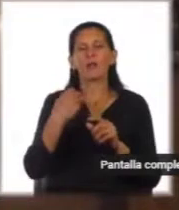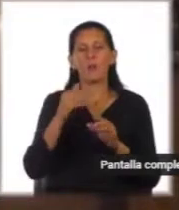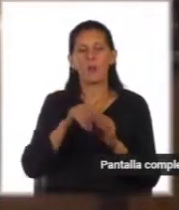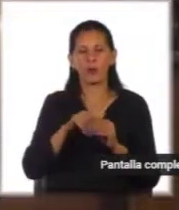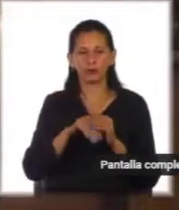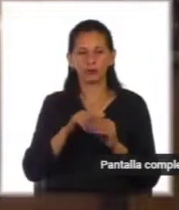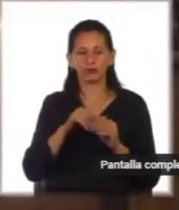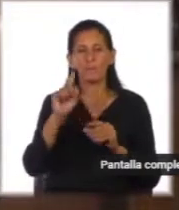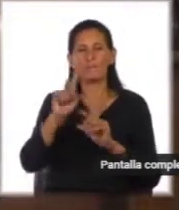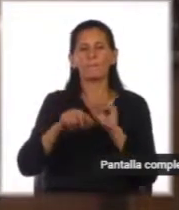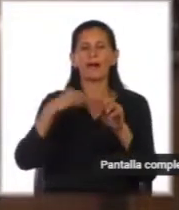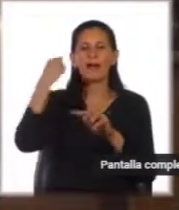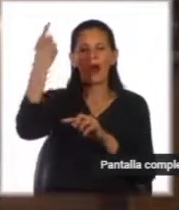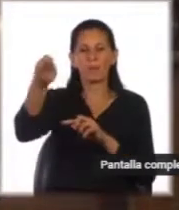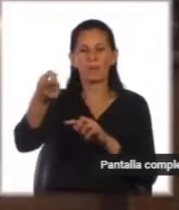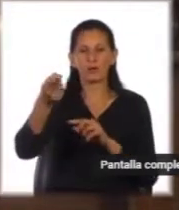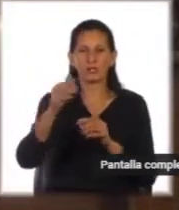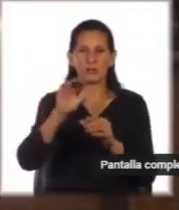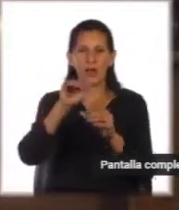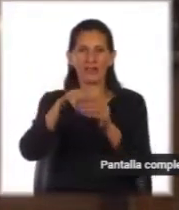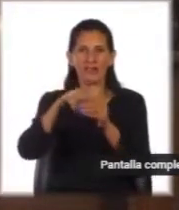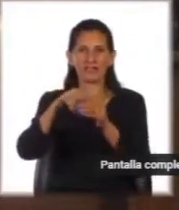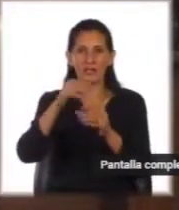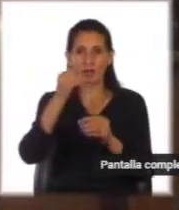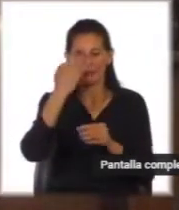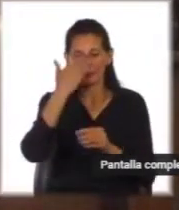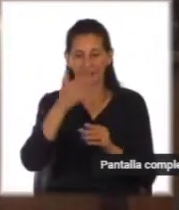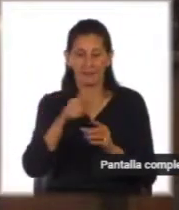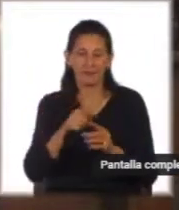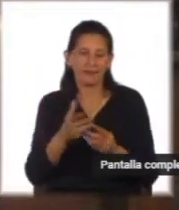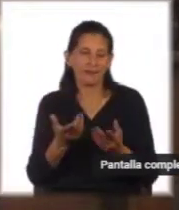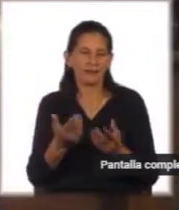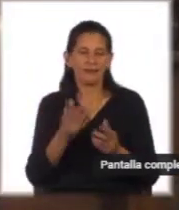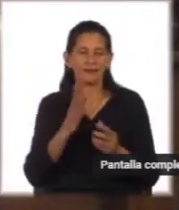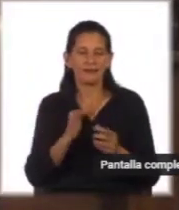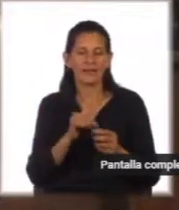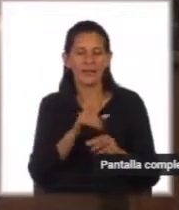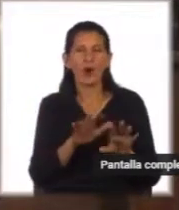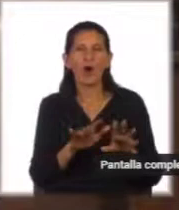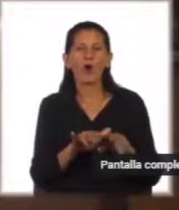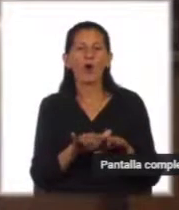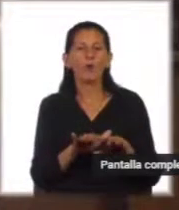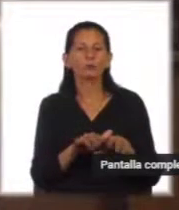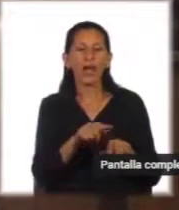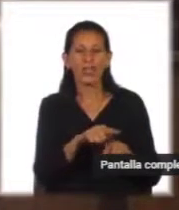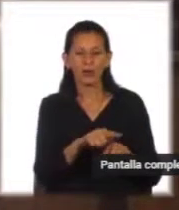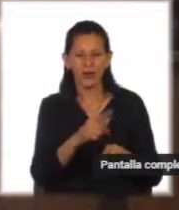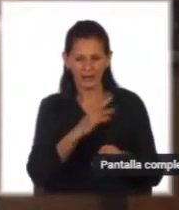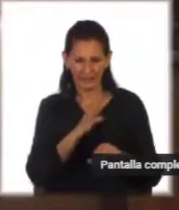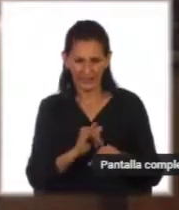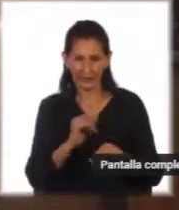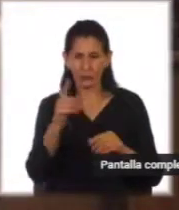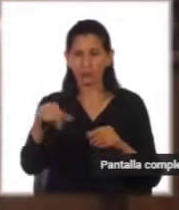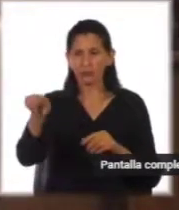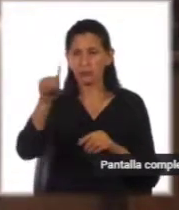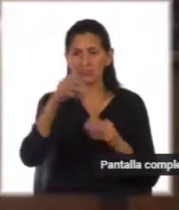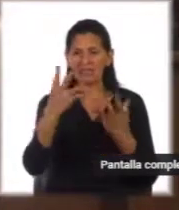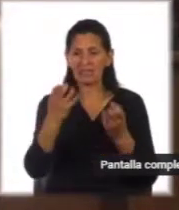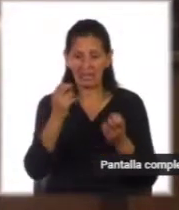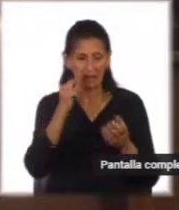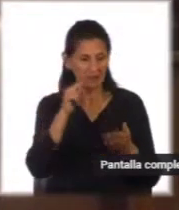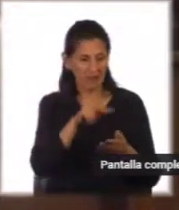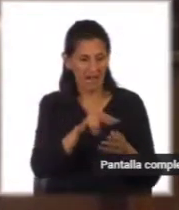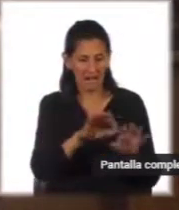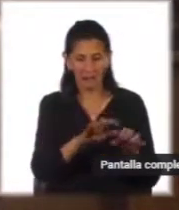electoral. Queremos decir, y tenemos nuestras computadoras a las órdenes si las quieren revisar, que la